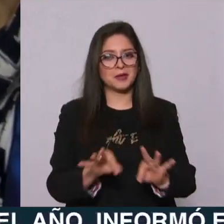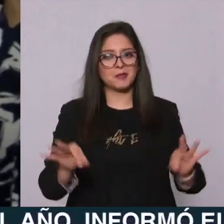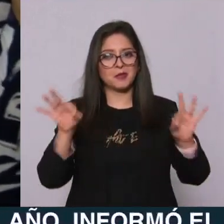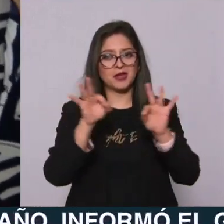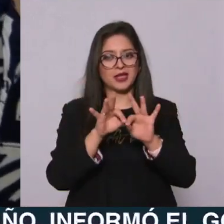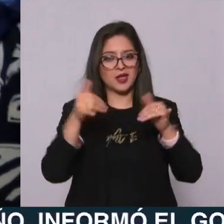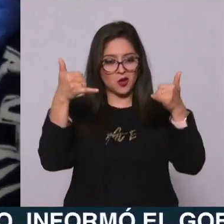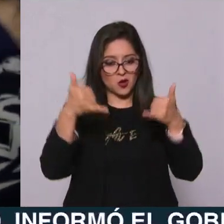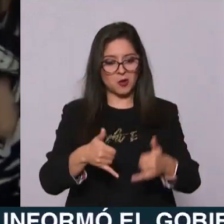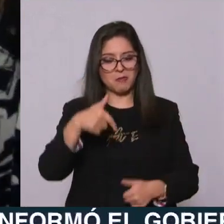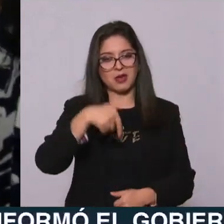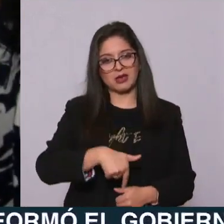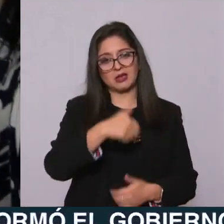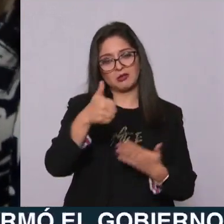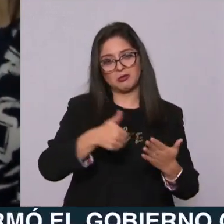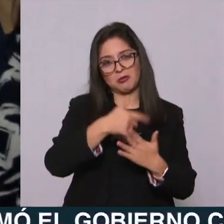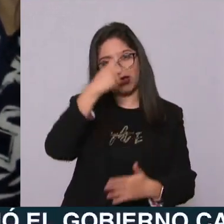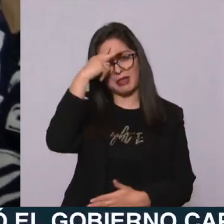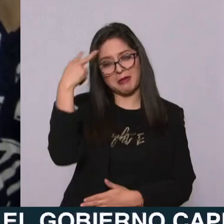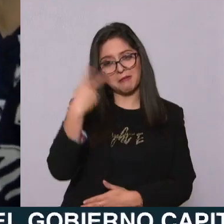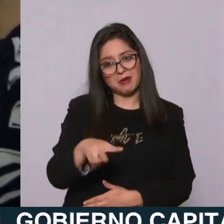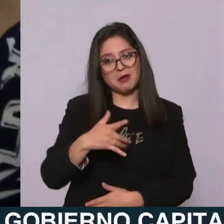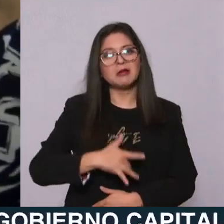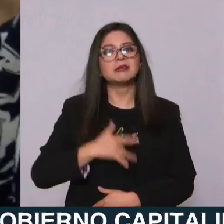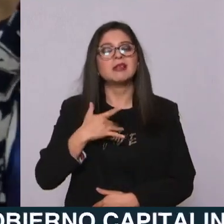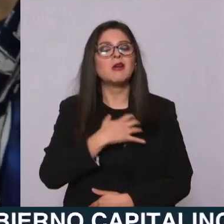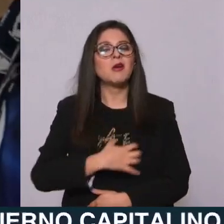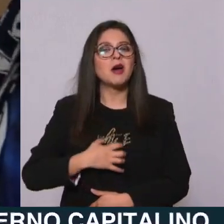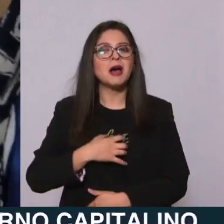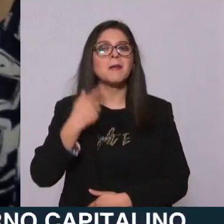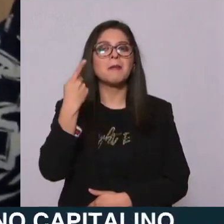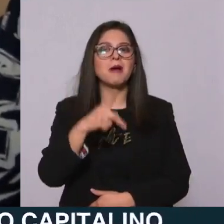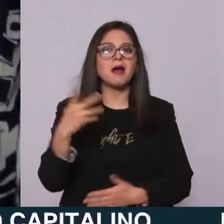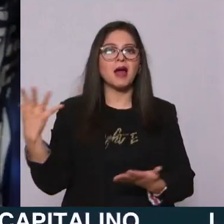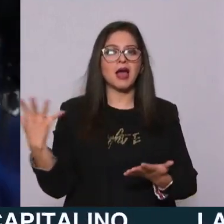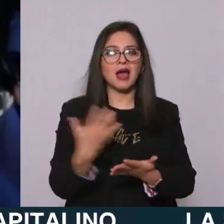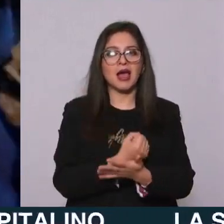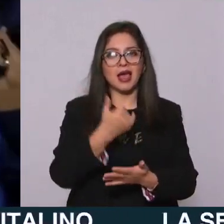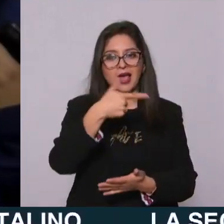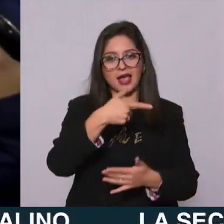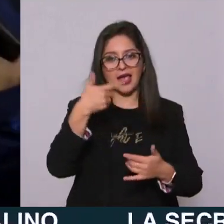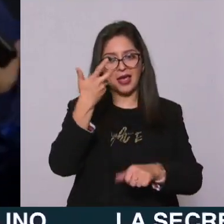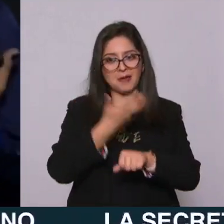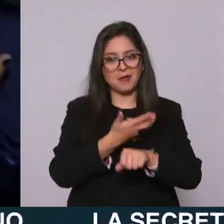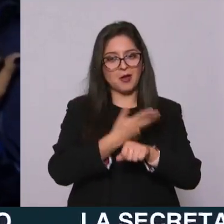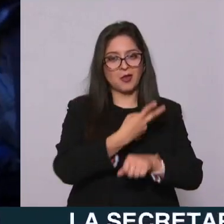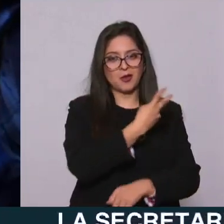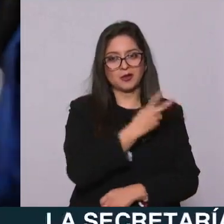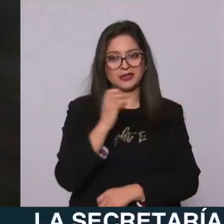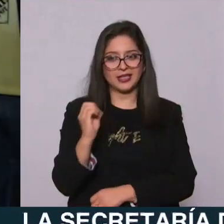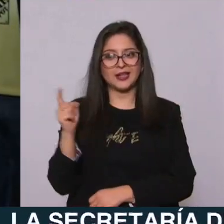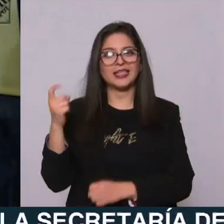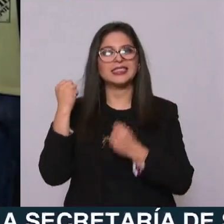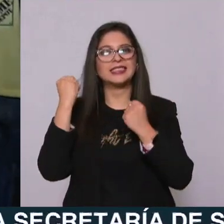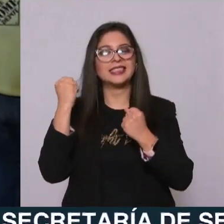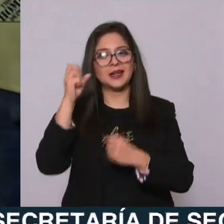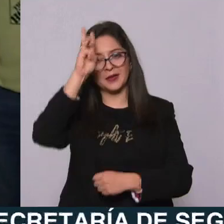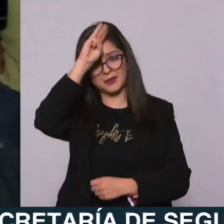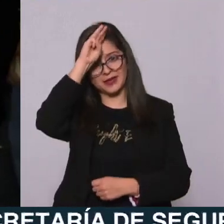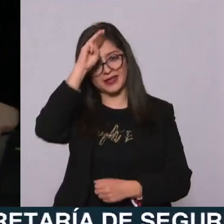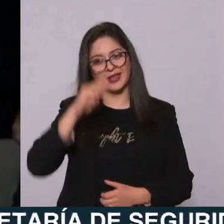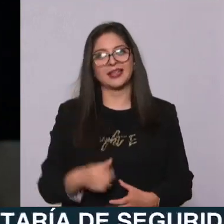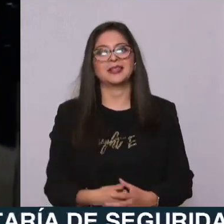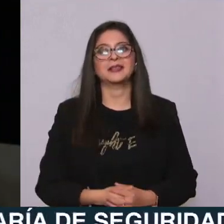la Copa, entonces todos contentos. Pero va a ganar el América 2-0. ¡No, Monterrey!